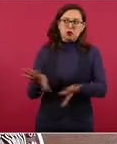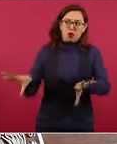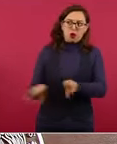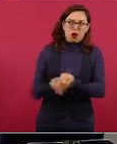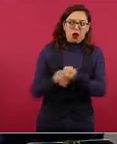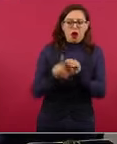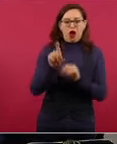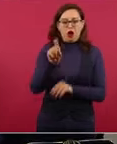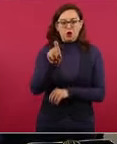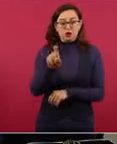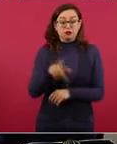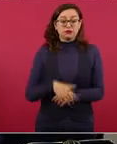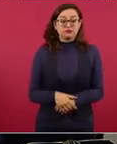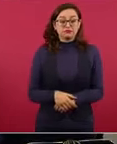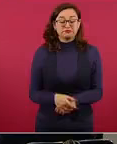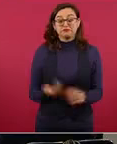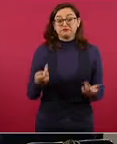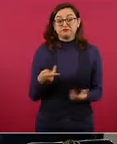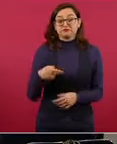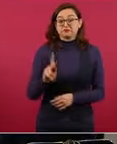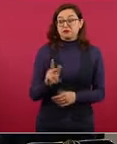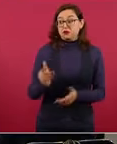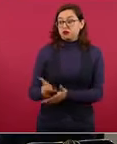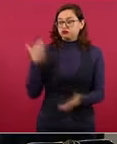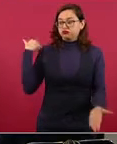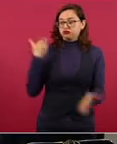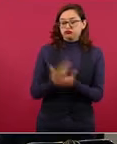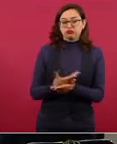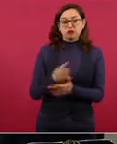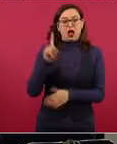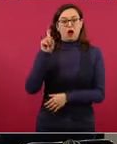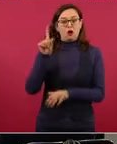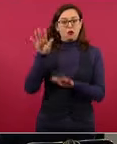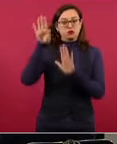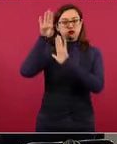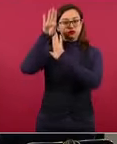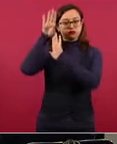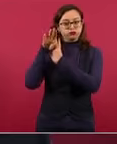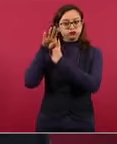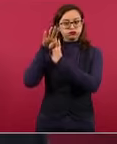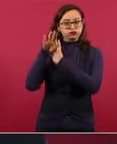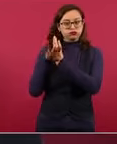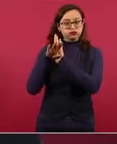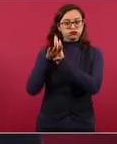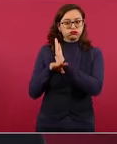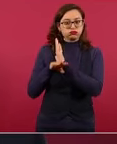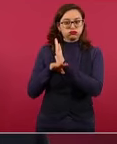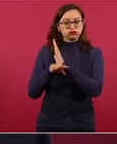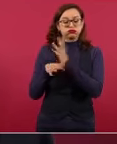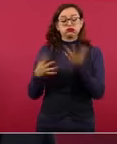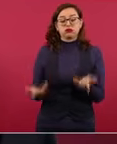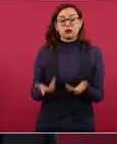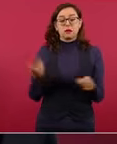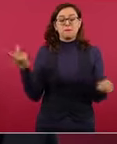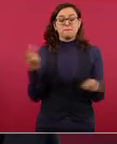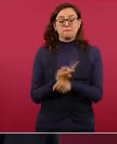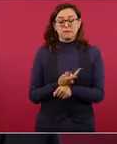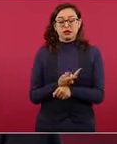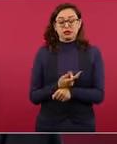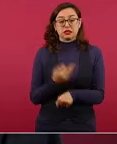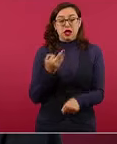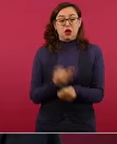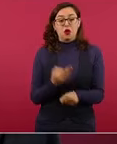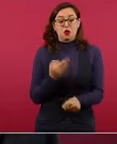debido a la baja en los almacenamientos en las presas se está aportando actualmente del cuchillo 5000 litros